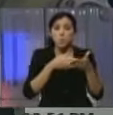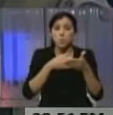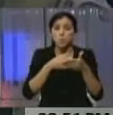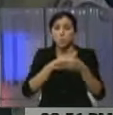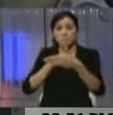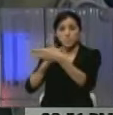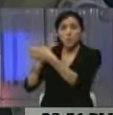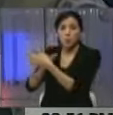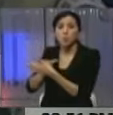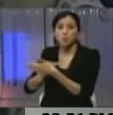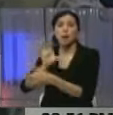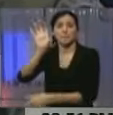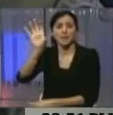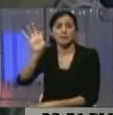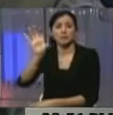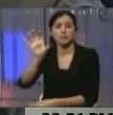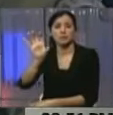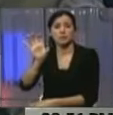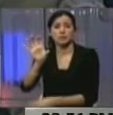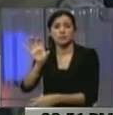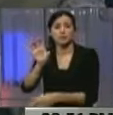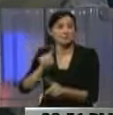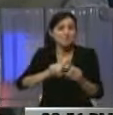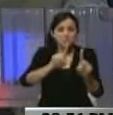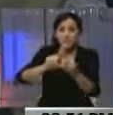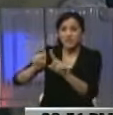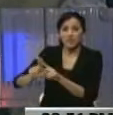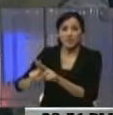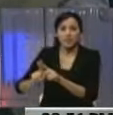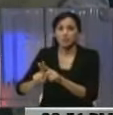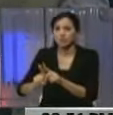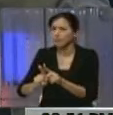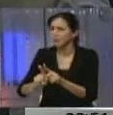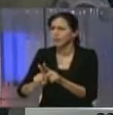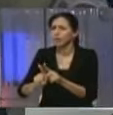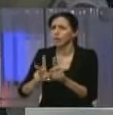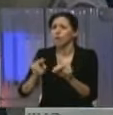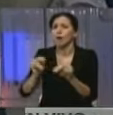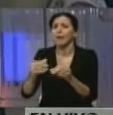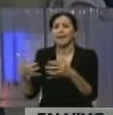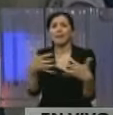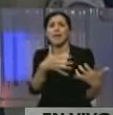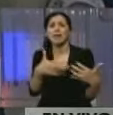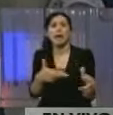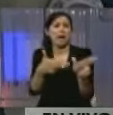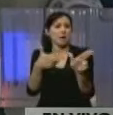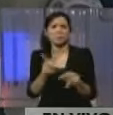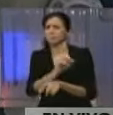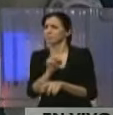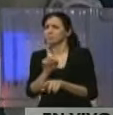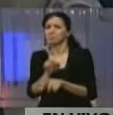flancos tienen una metodología no convencional, una metodología